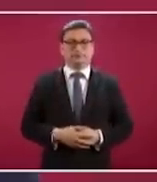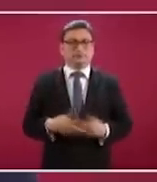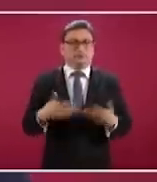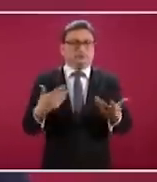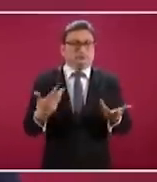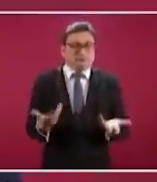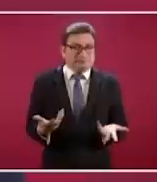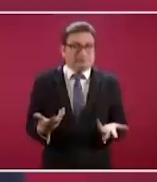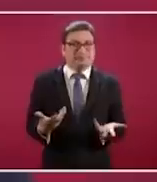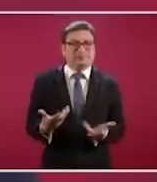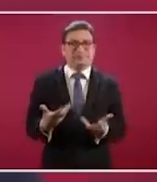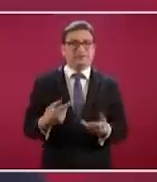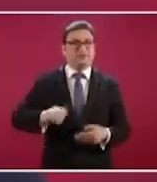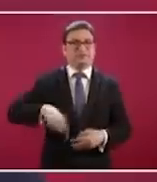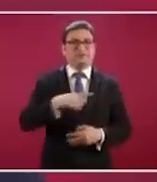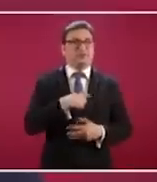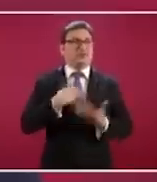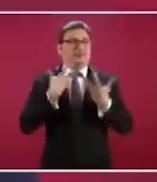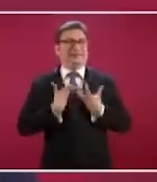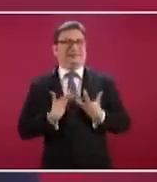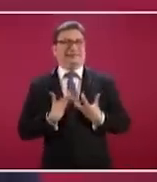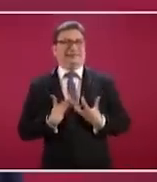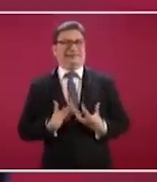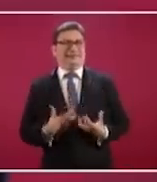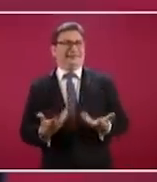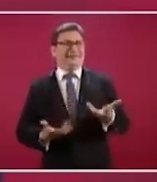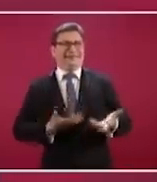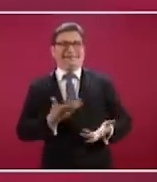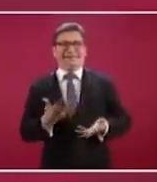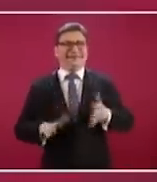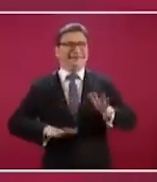No alarmarnos y